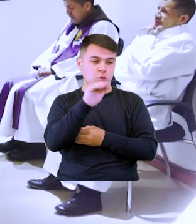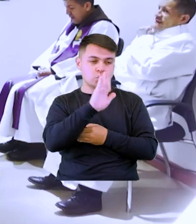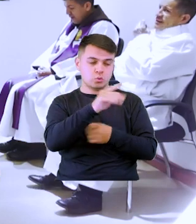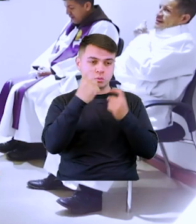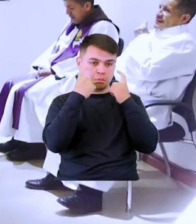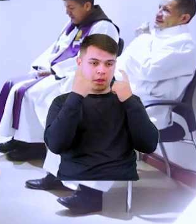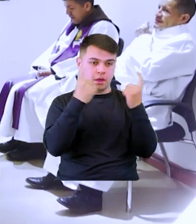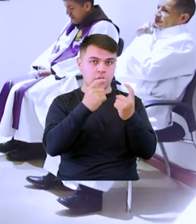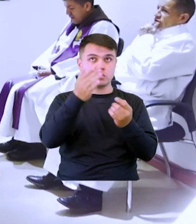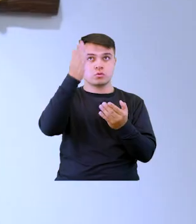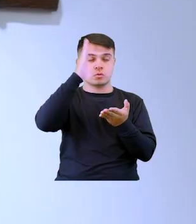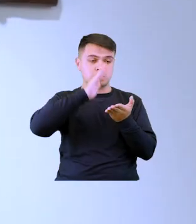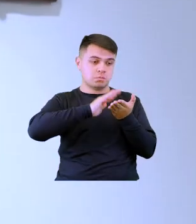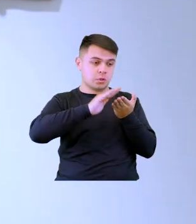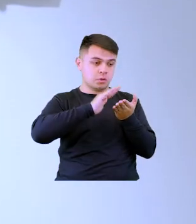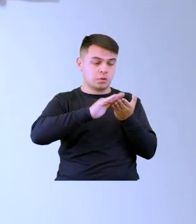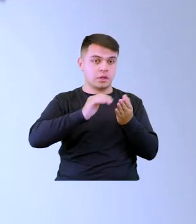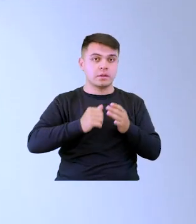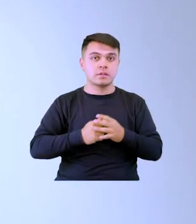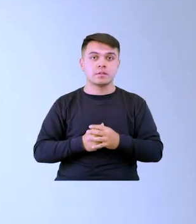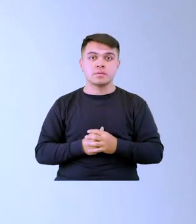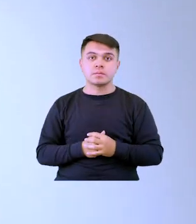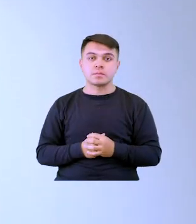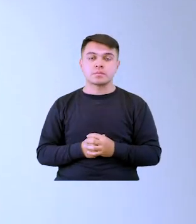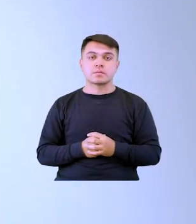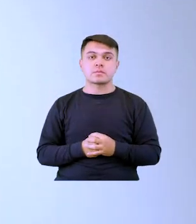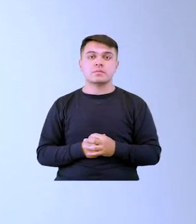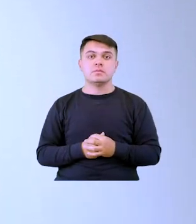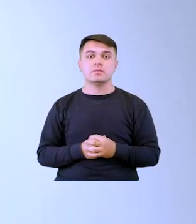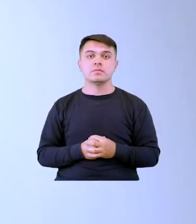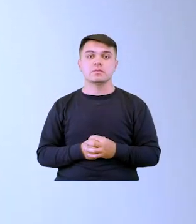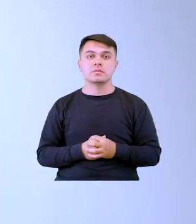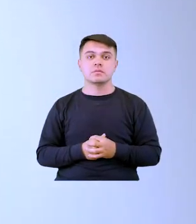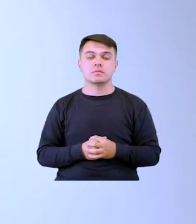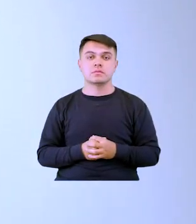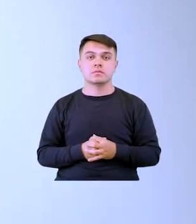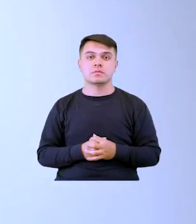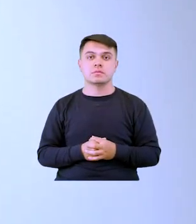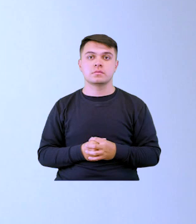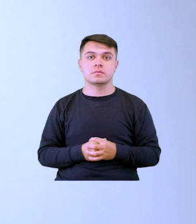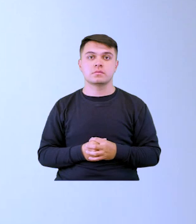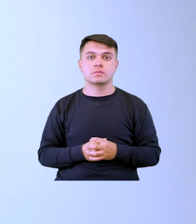Señor viene la misericordia, la redención copiosa.